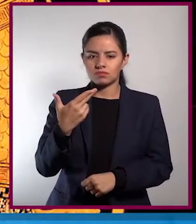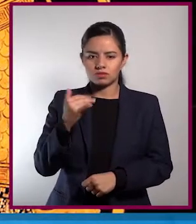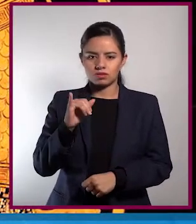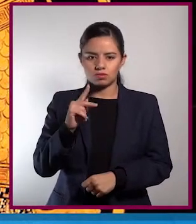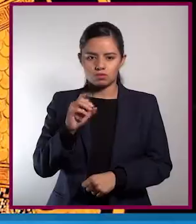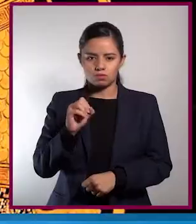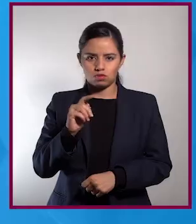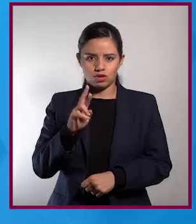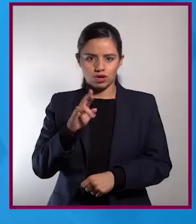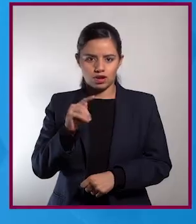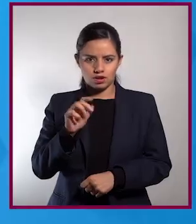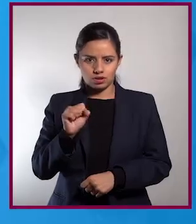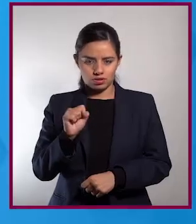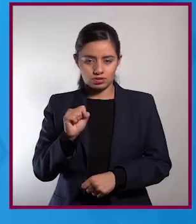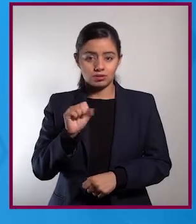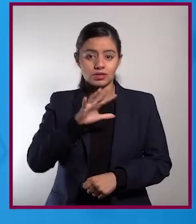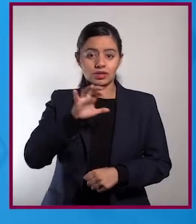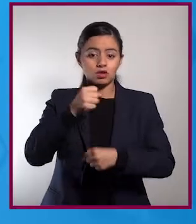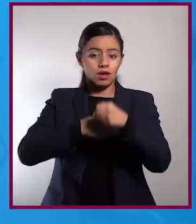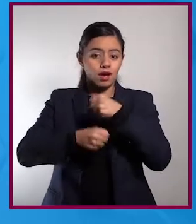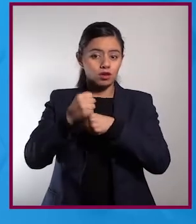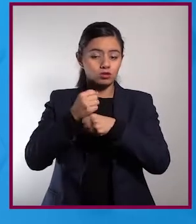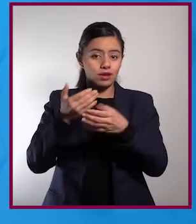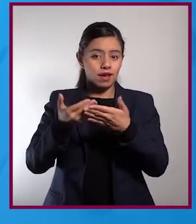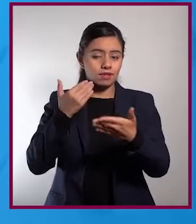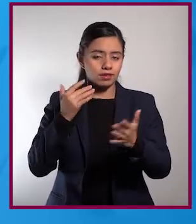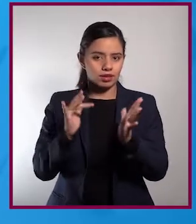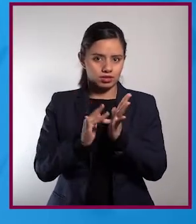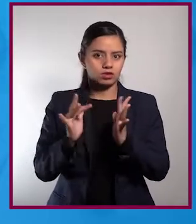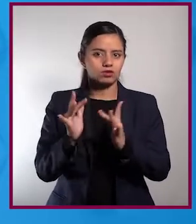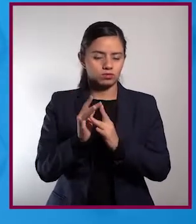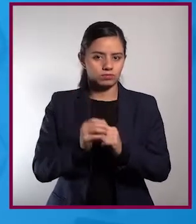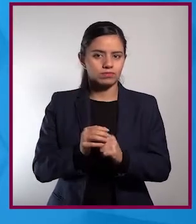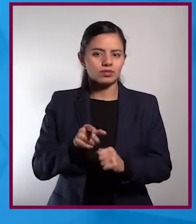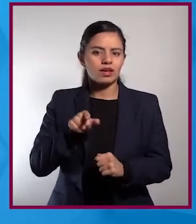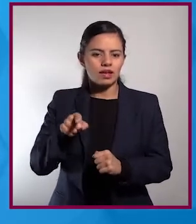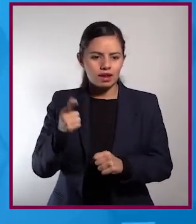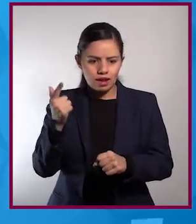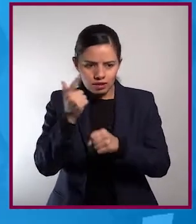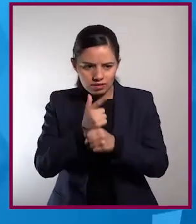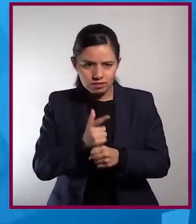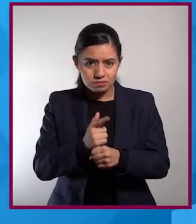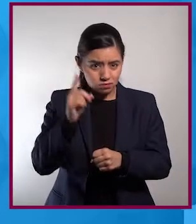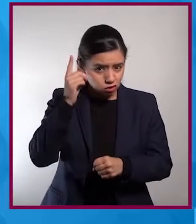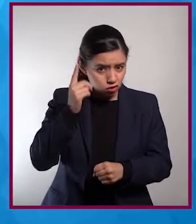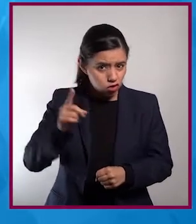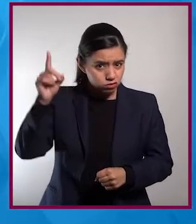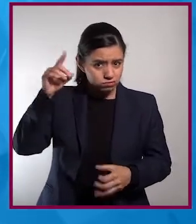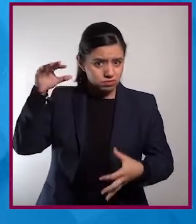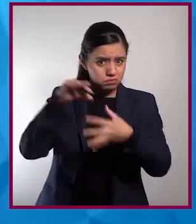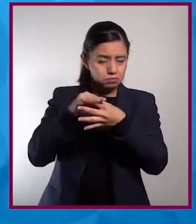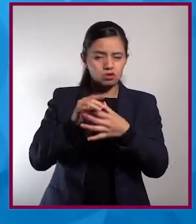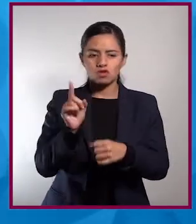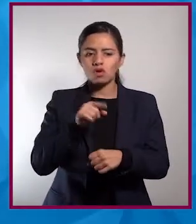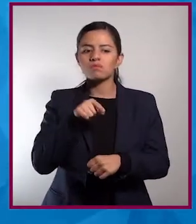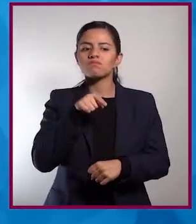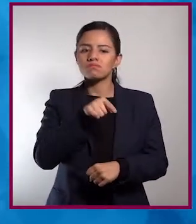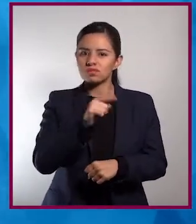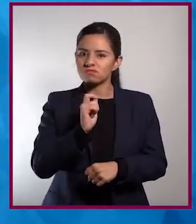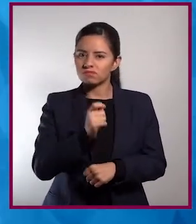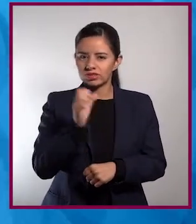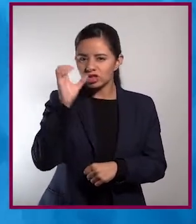Cos, médico del siglo V a.C., quien fue el primero en descartar las razones religiosas ante una enfermedad